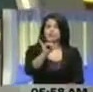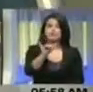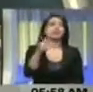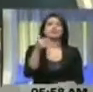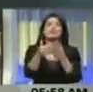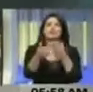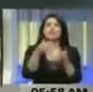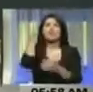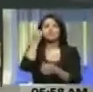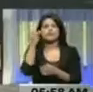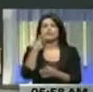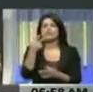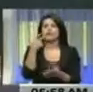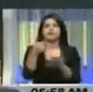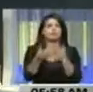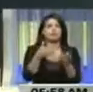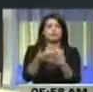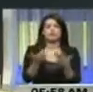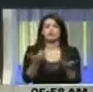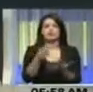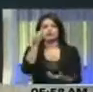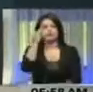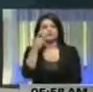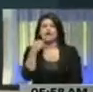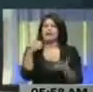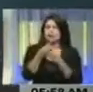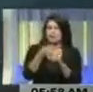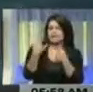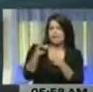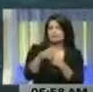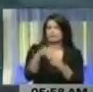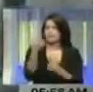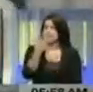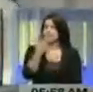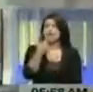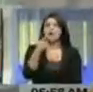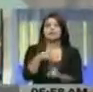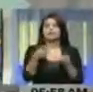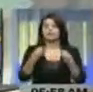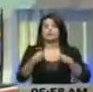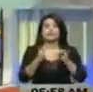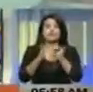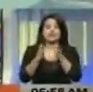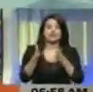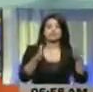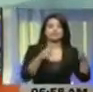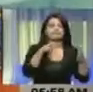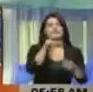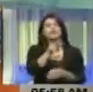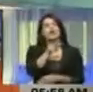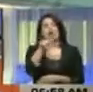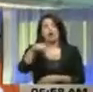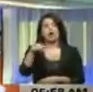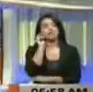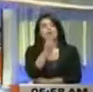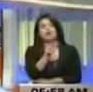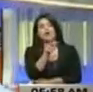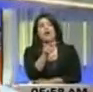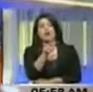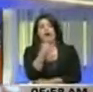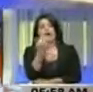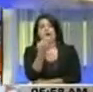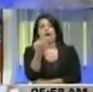independientemente de la tendencia política que represente, si duda que hay guerra económica o no guerra económica, y vive cerca de una panadería, seguramente, póngase hoy, desde hoy, a verlo, si no lo ha visto